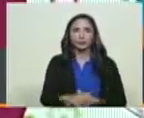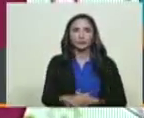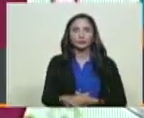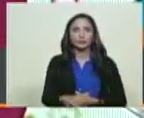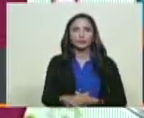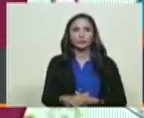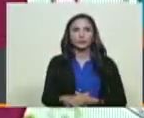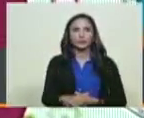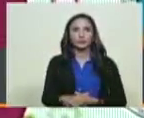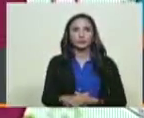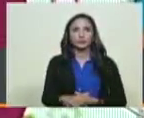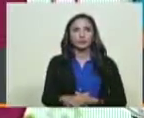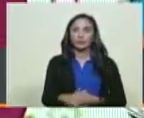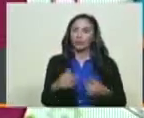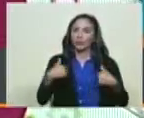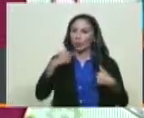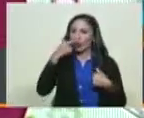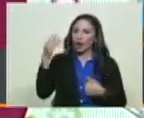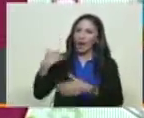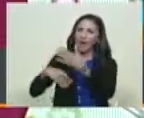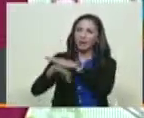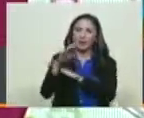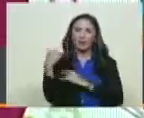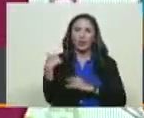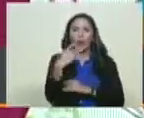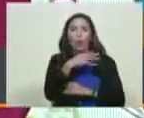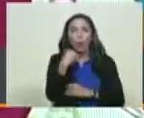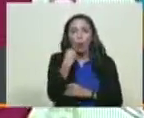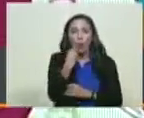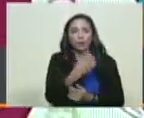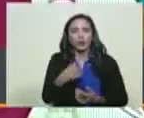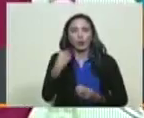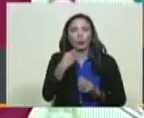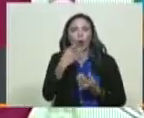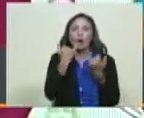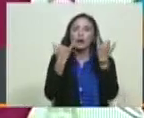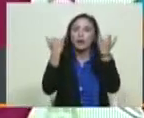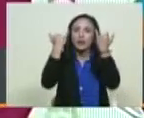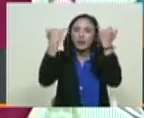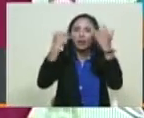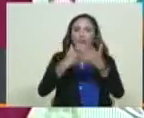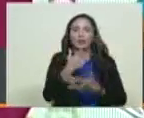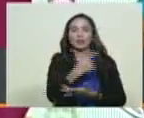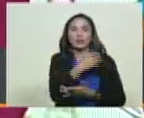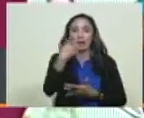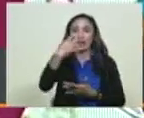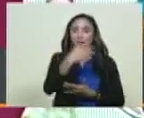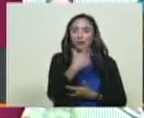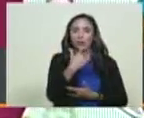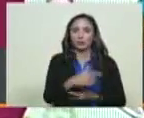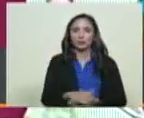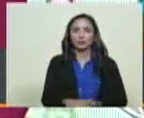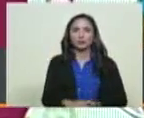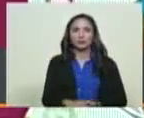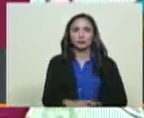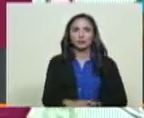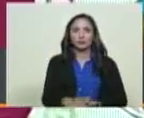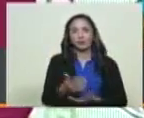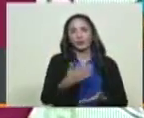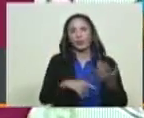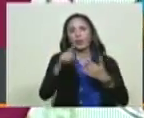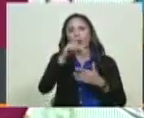yo aprendí siendo muy jovencito una consigna vietnamita por allá en el año